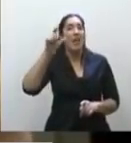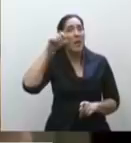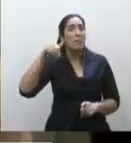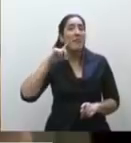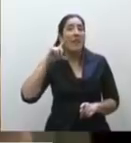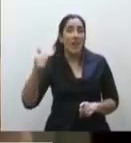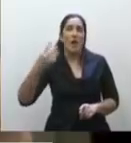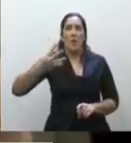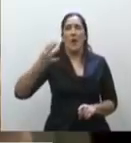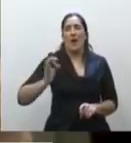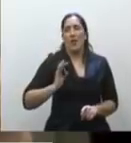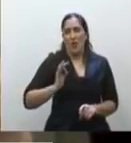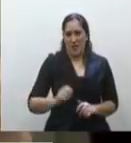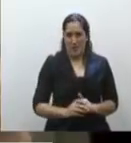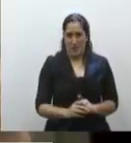en cuarto año.